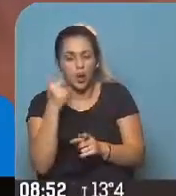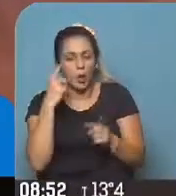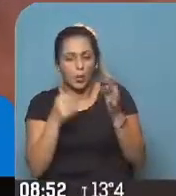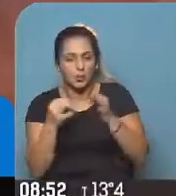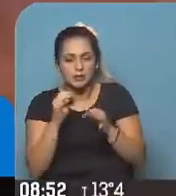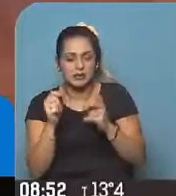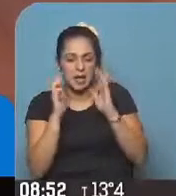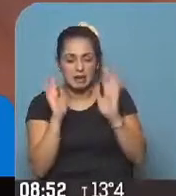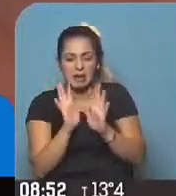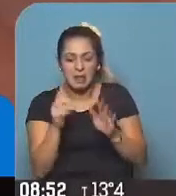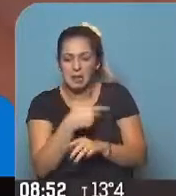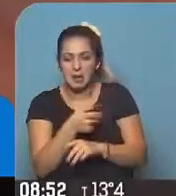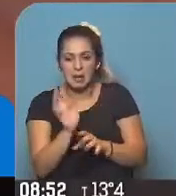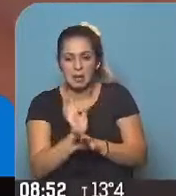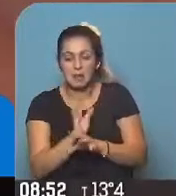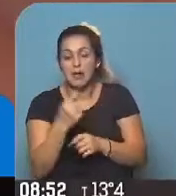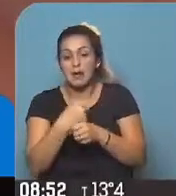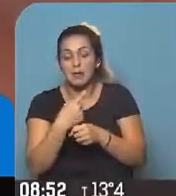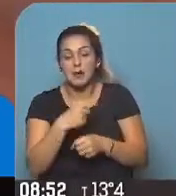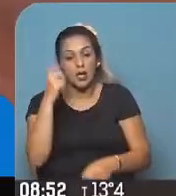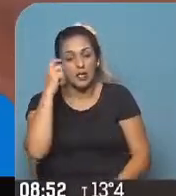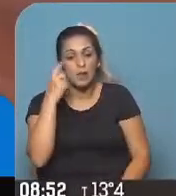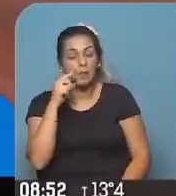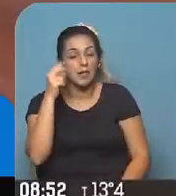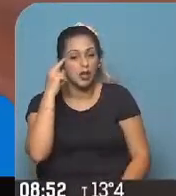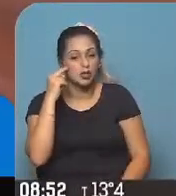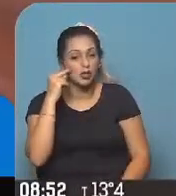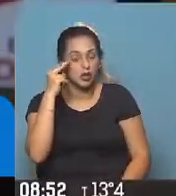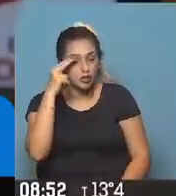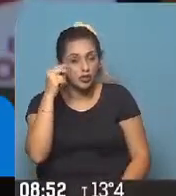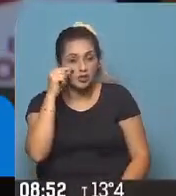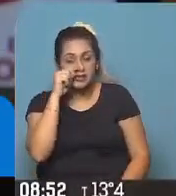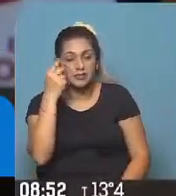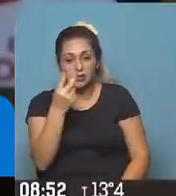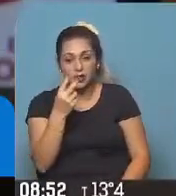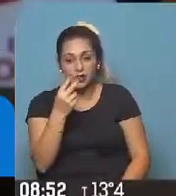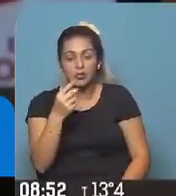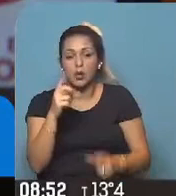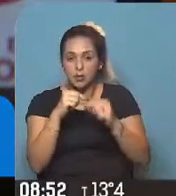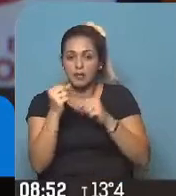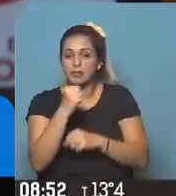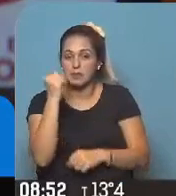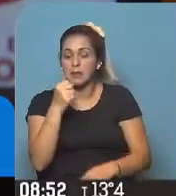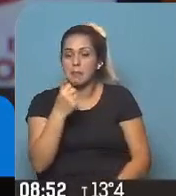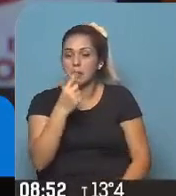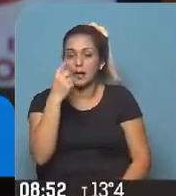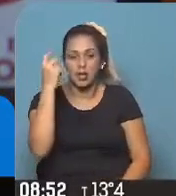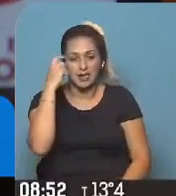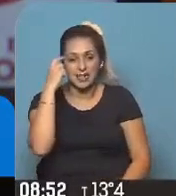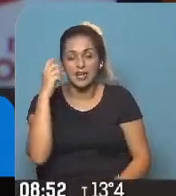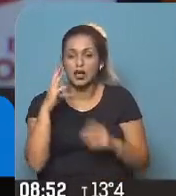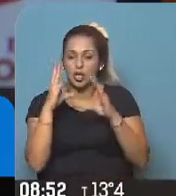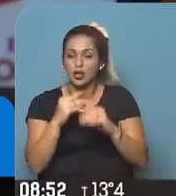justicia, y el 1 de enero de 1872, una fecha muy simbólica, 1 de enero, de noche